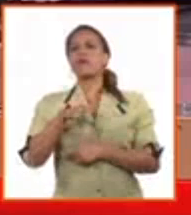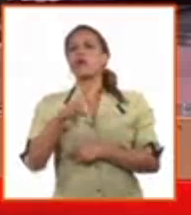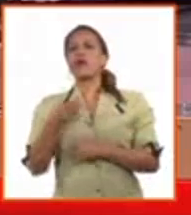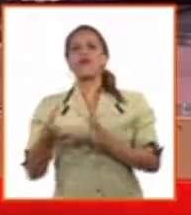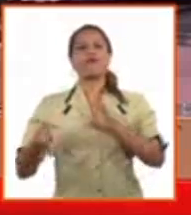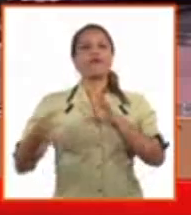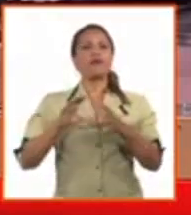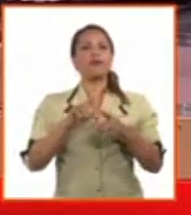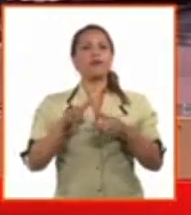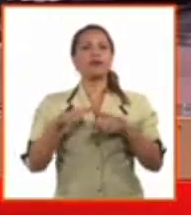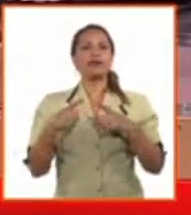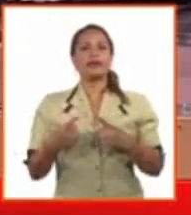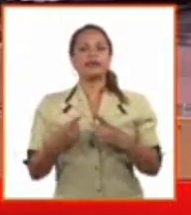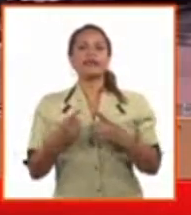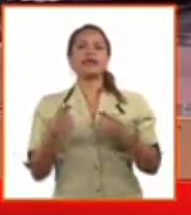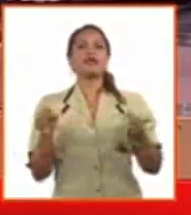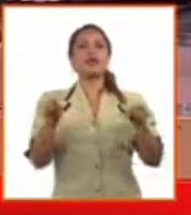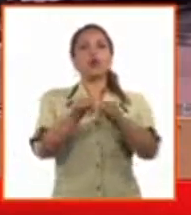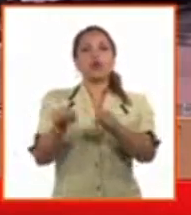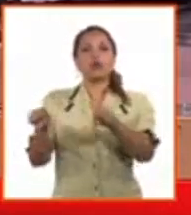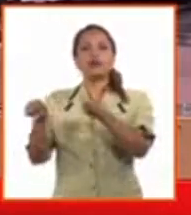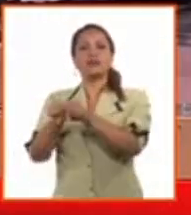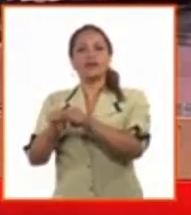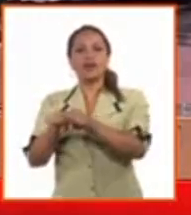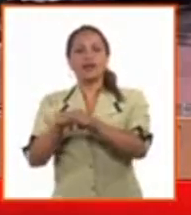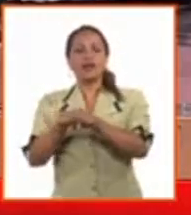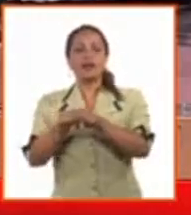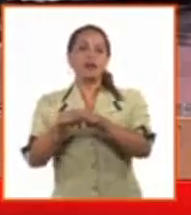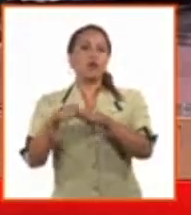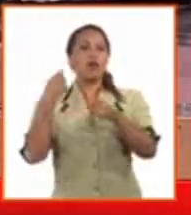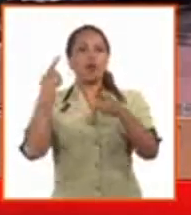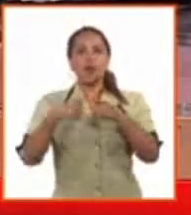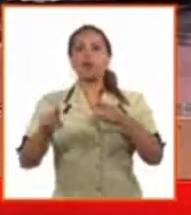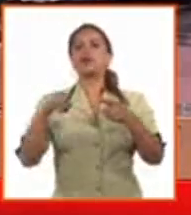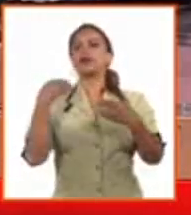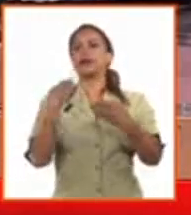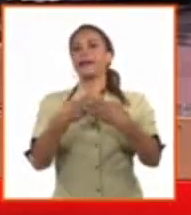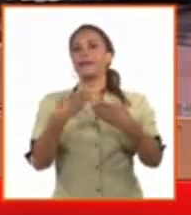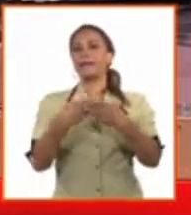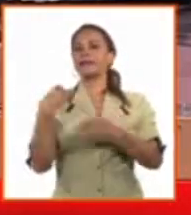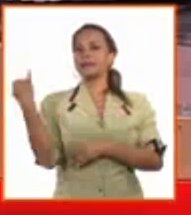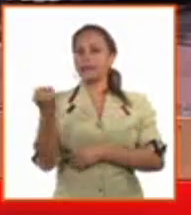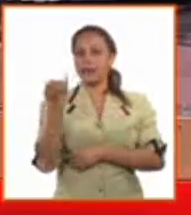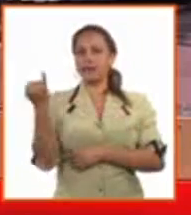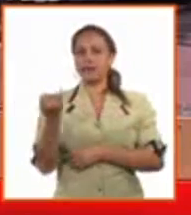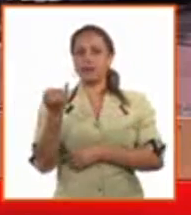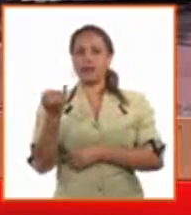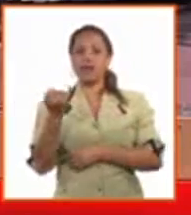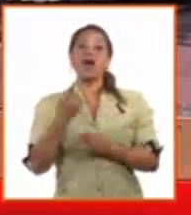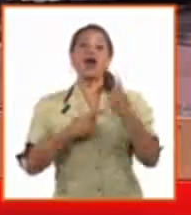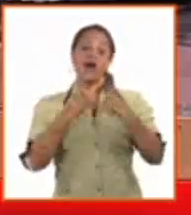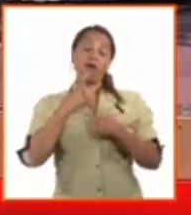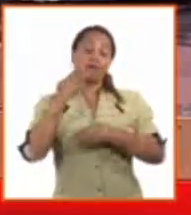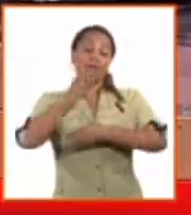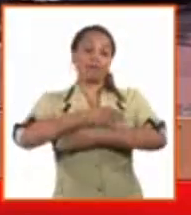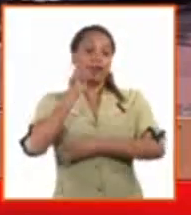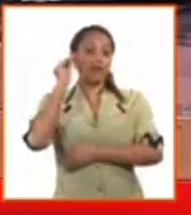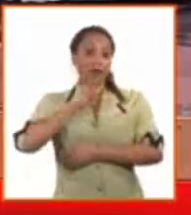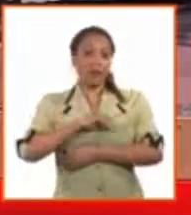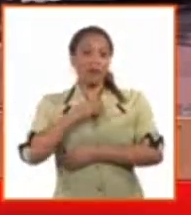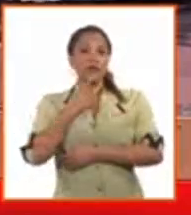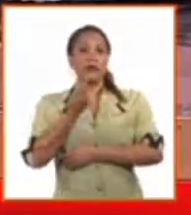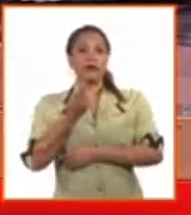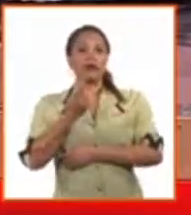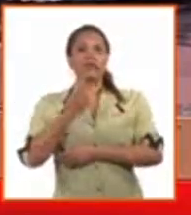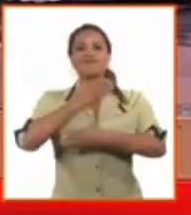buscar también conexiones enganches con empresas internacionales a pesar del bloqueo a